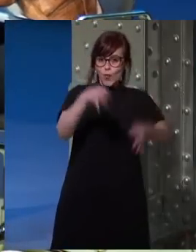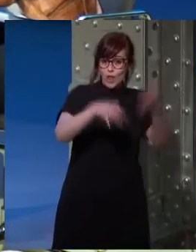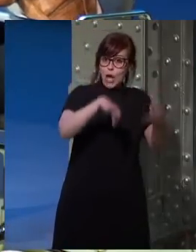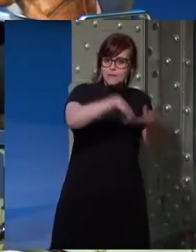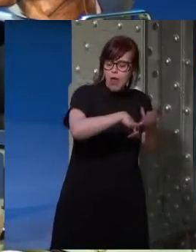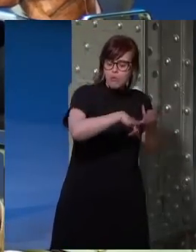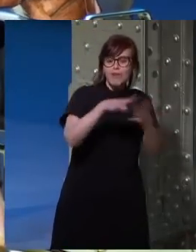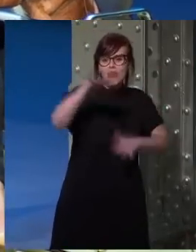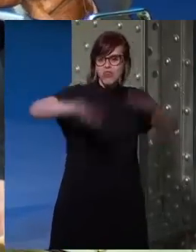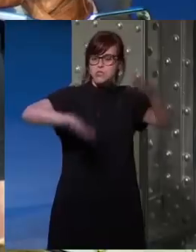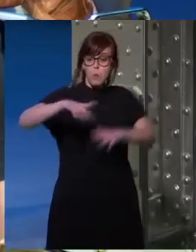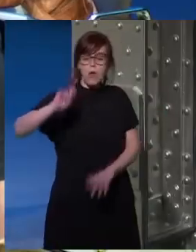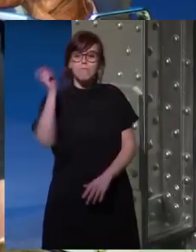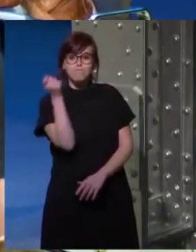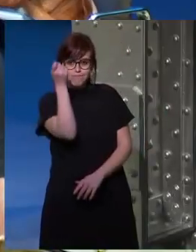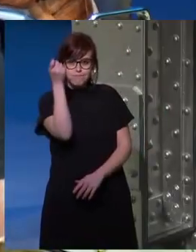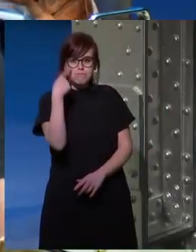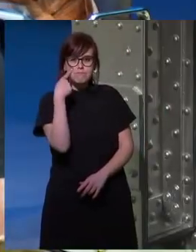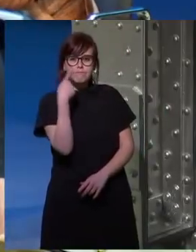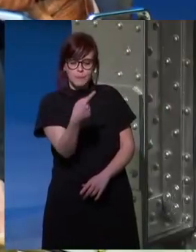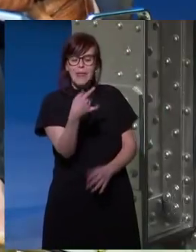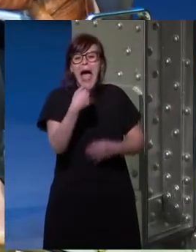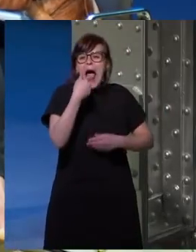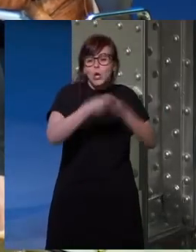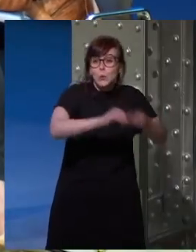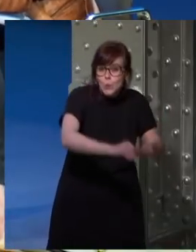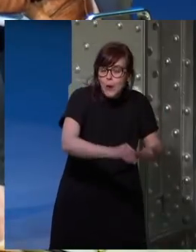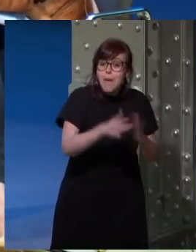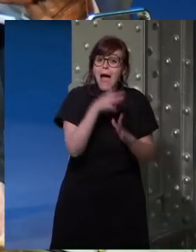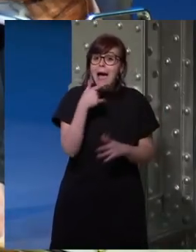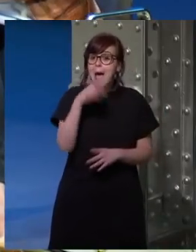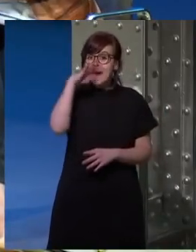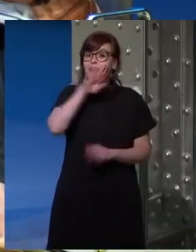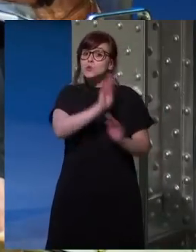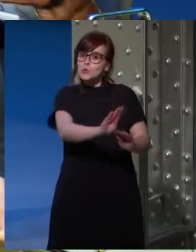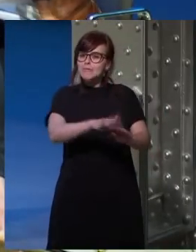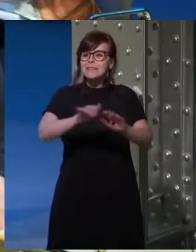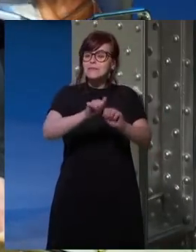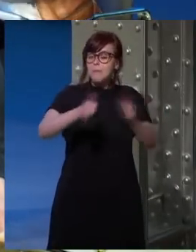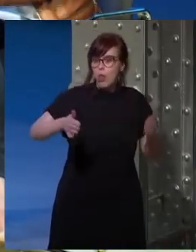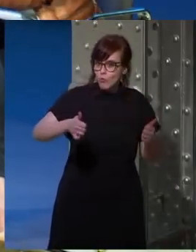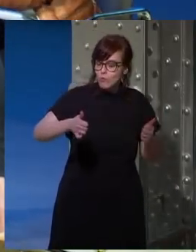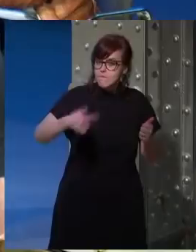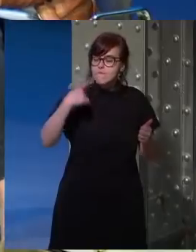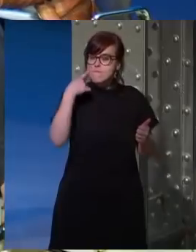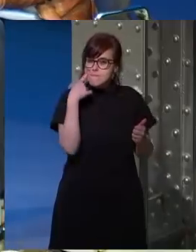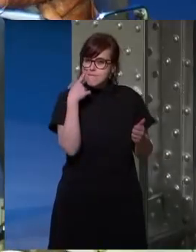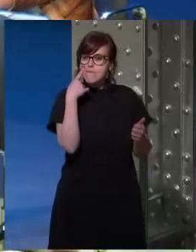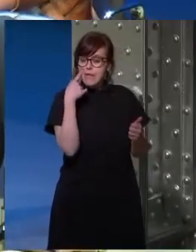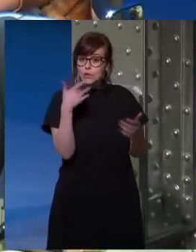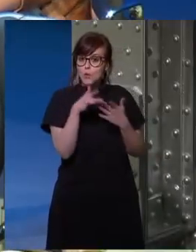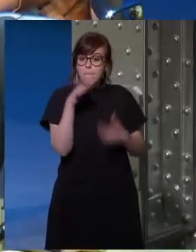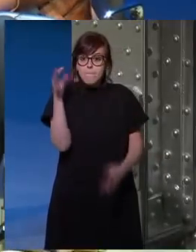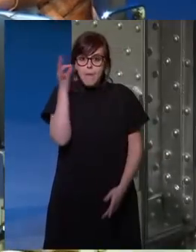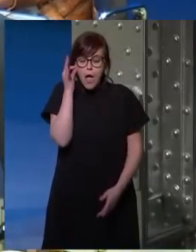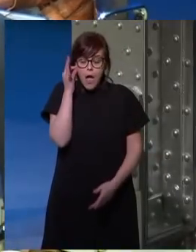dijo, aquí tenemos que hacer algo, ¿no? Por experiencia previa, sus padres se habían separado, y entonces ella se dio cuenta que a raíz de la separación su